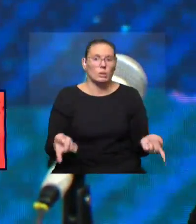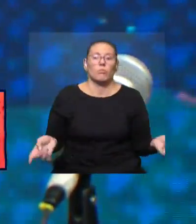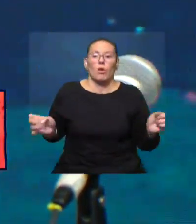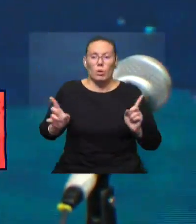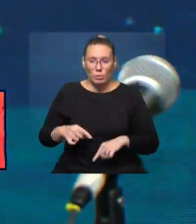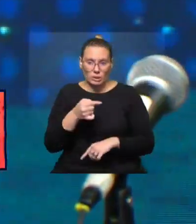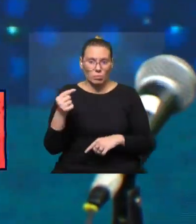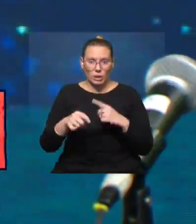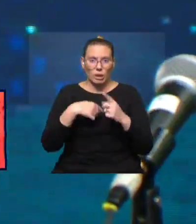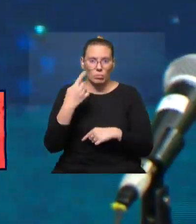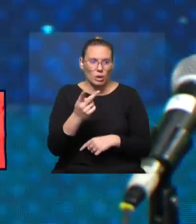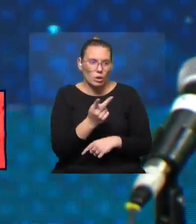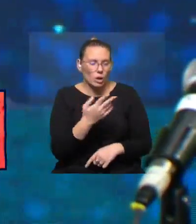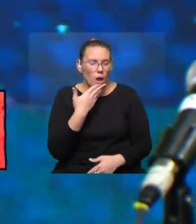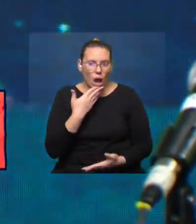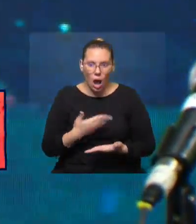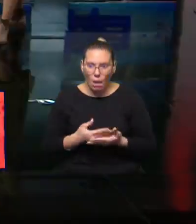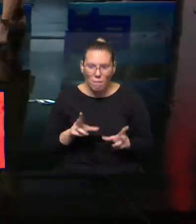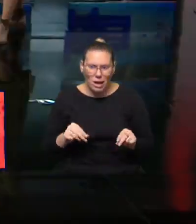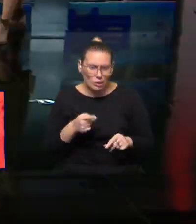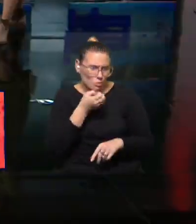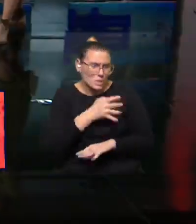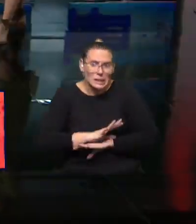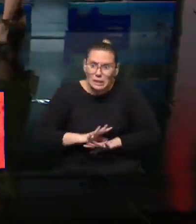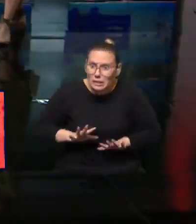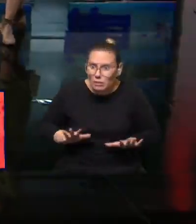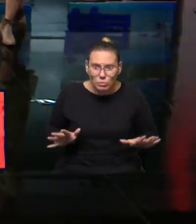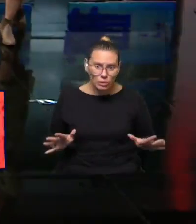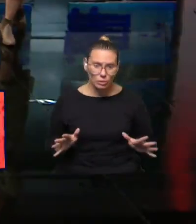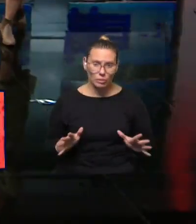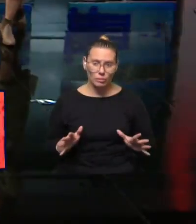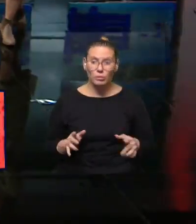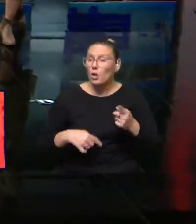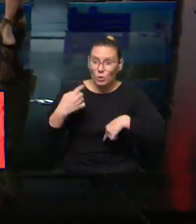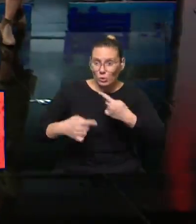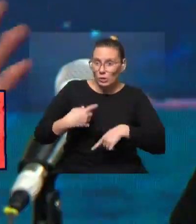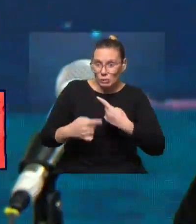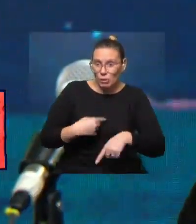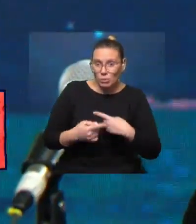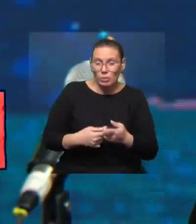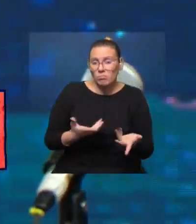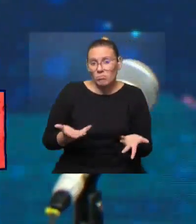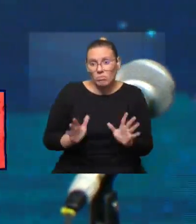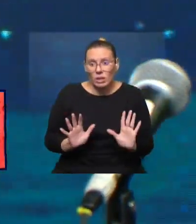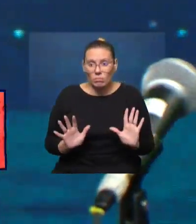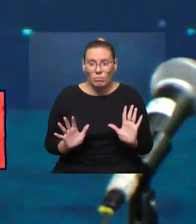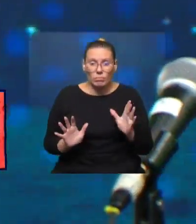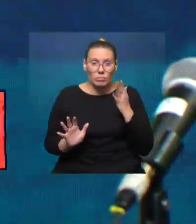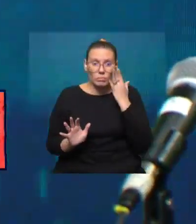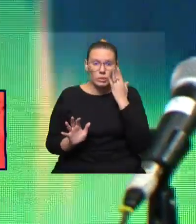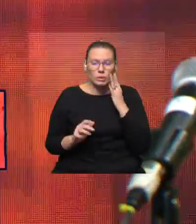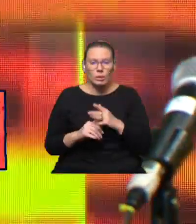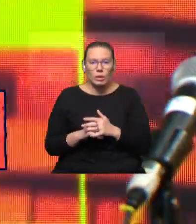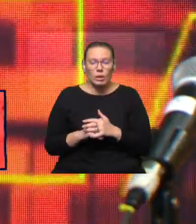y los dos quedamos de cara de nuevo pero Esto está buenísimo sigamos y fue eso nada más que que